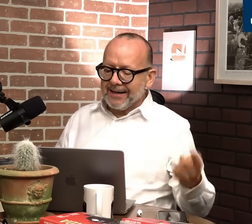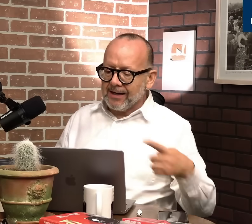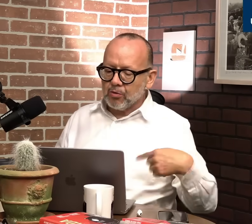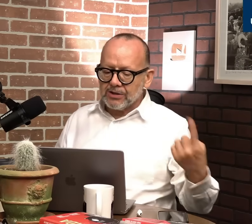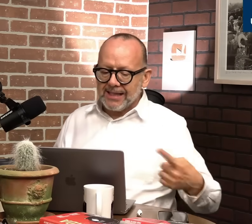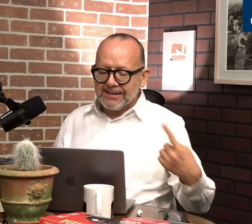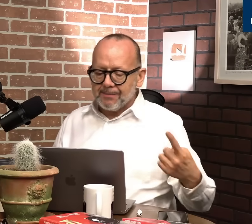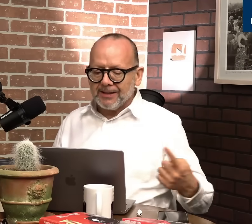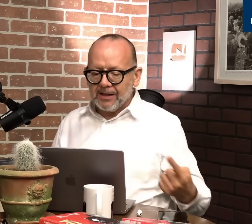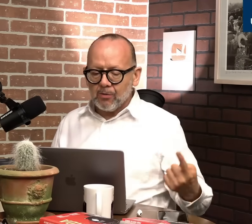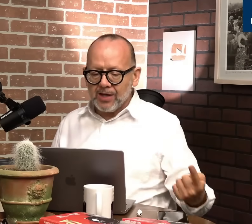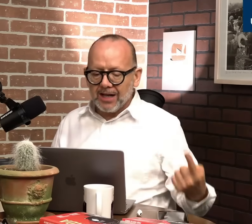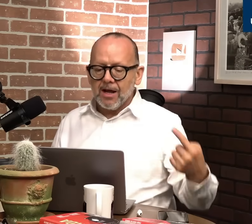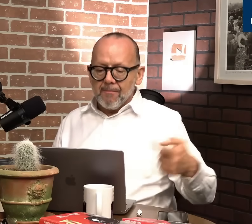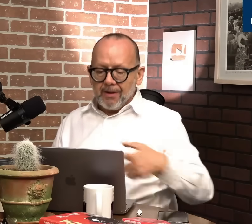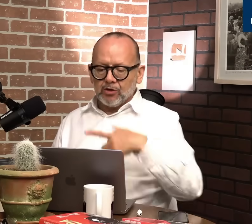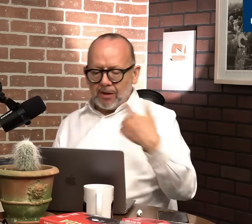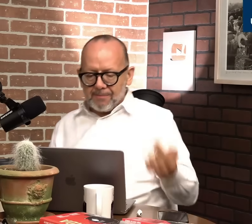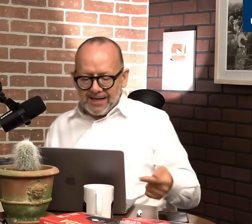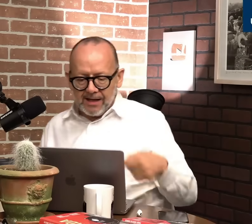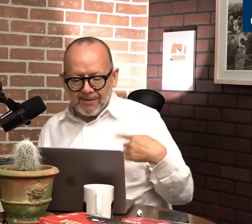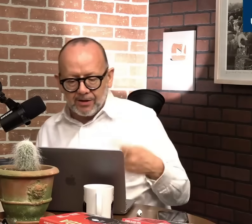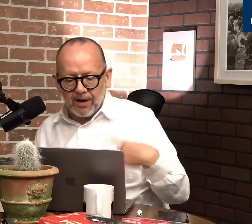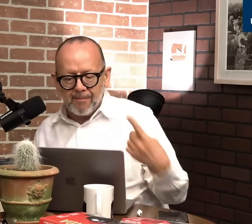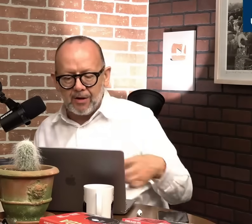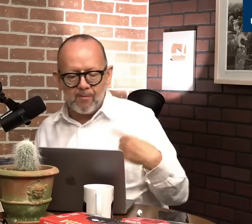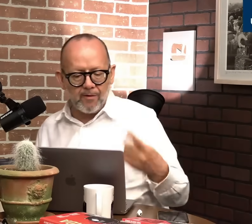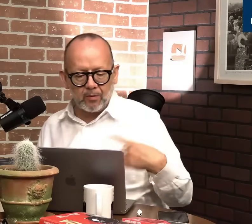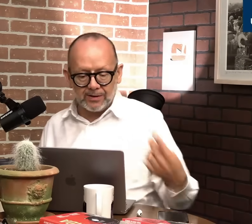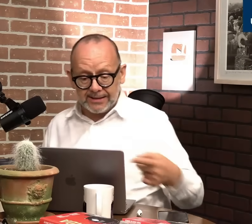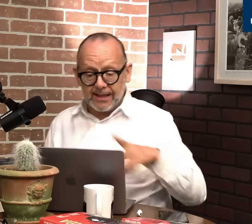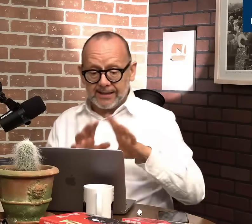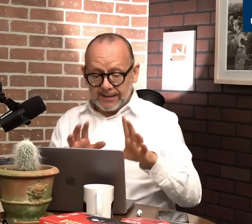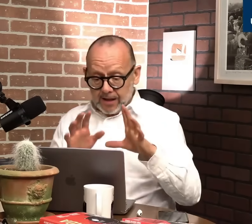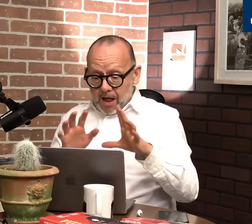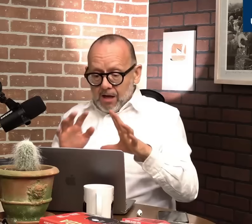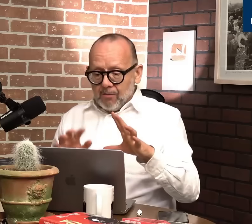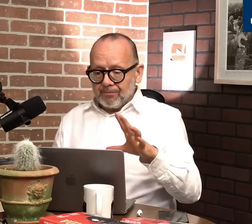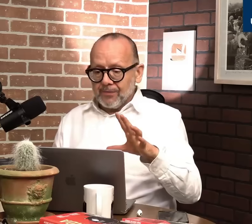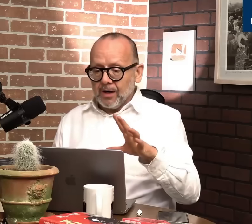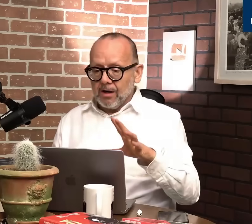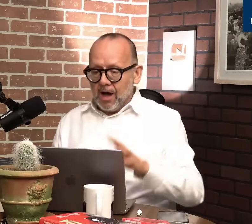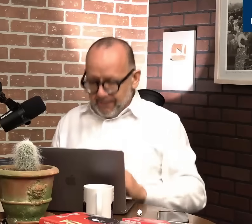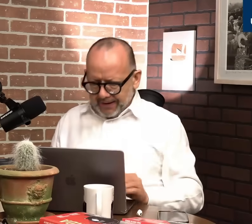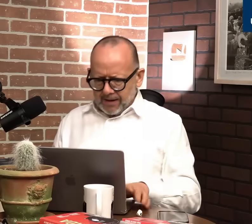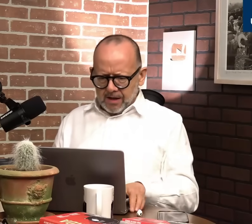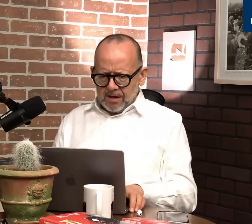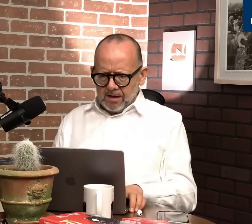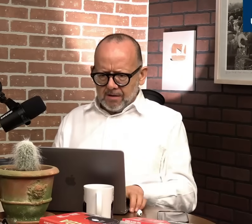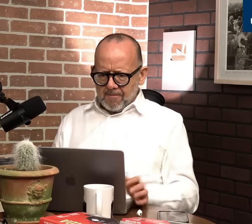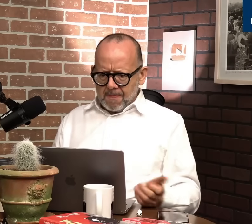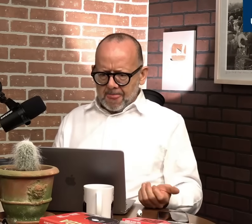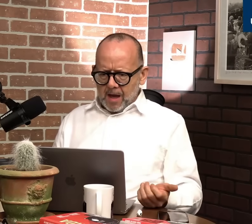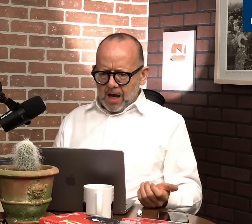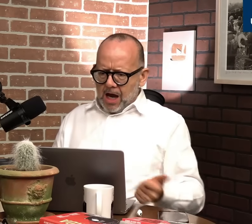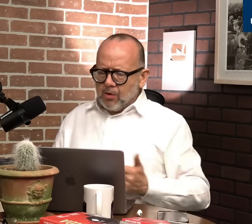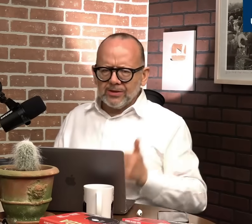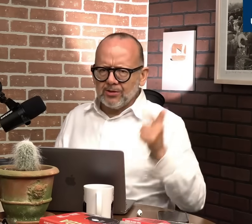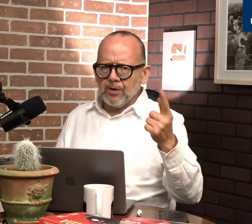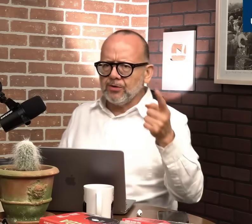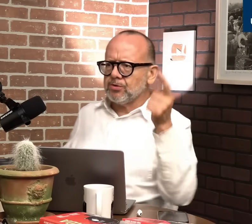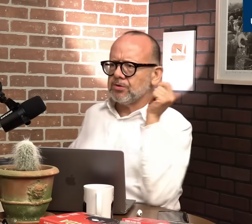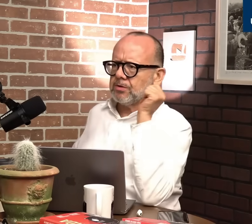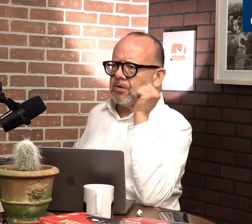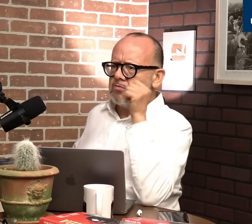hay carrera judicial incipiente a cuidar pero también le han metido la mano a mover jueces etc a ver hay